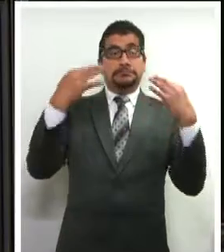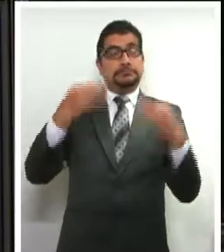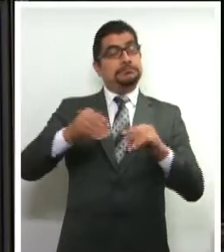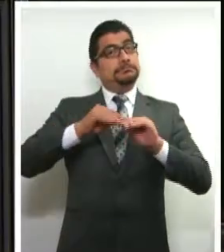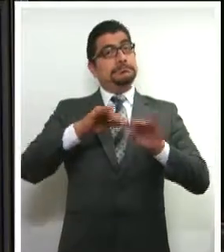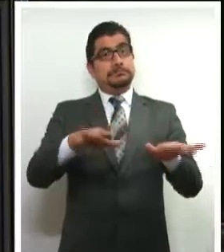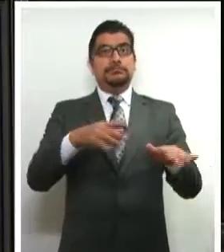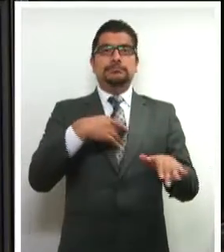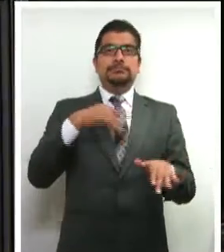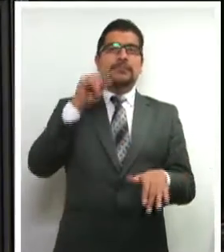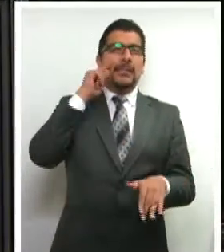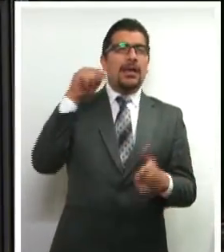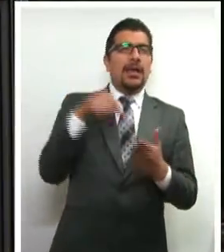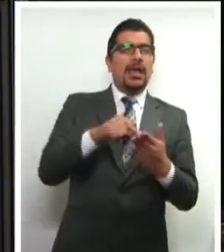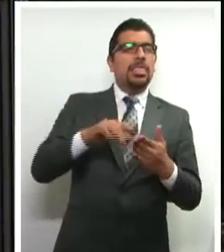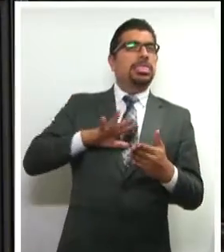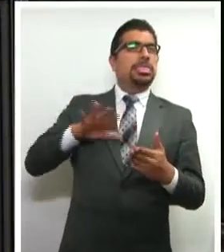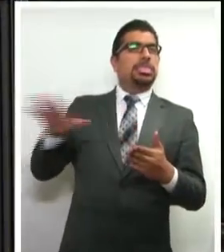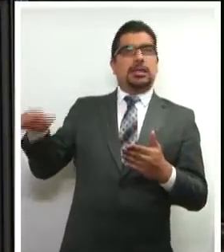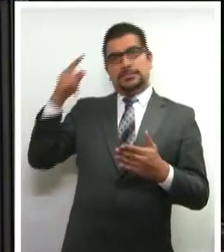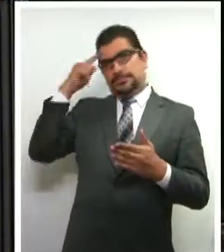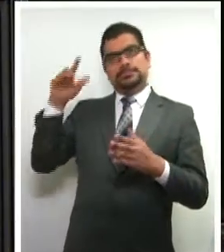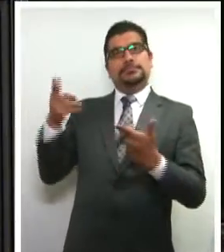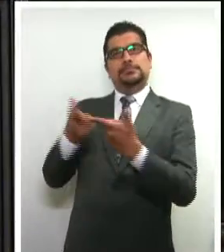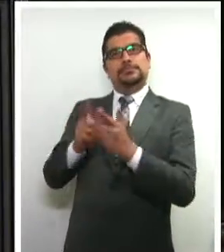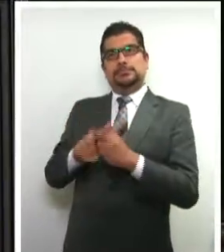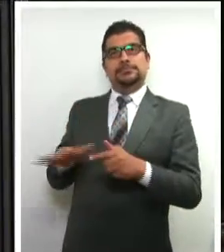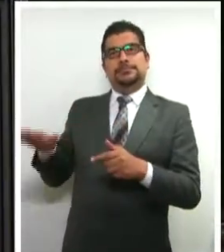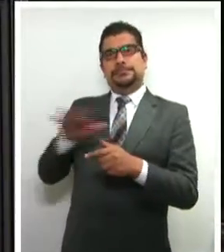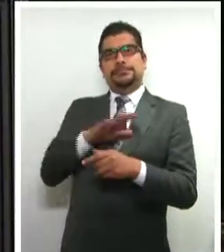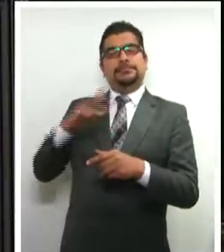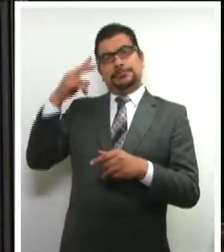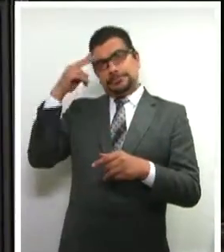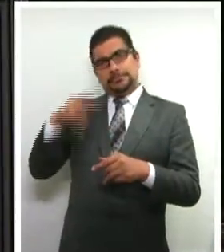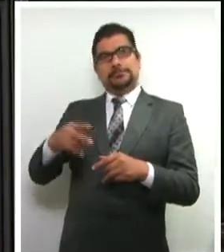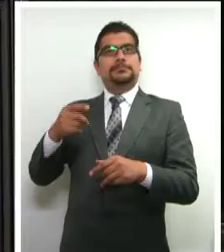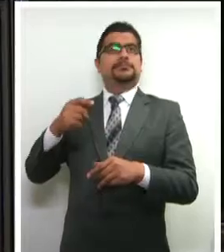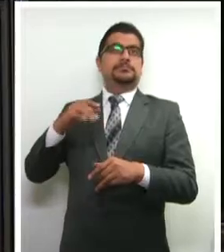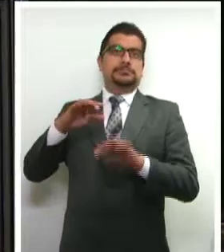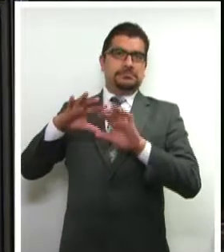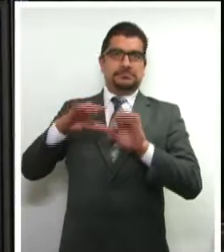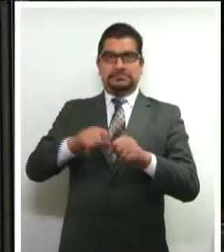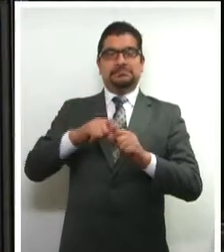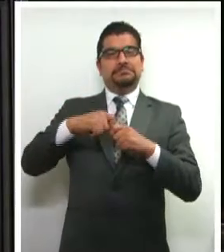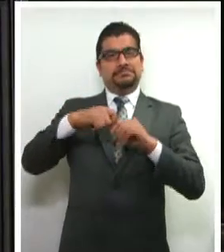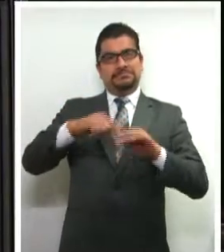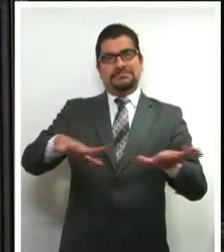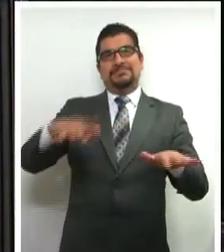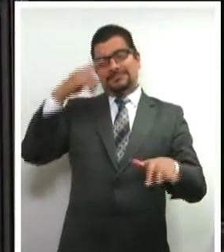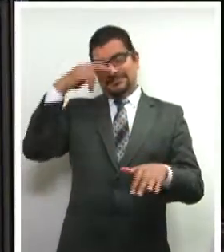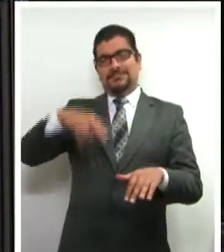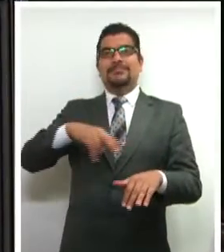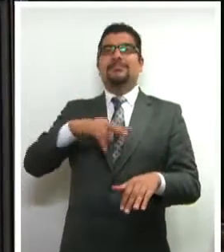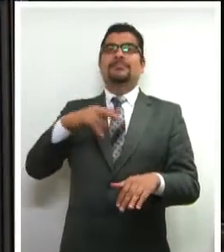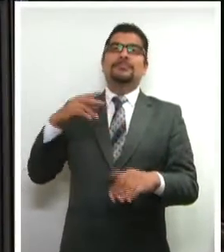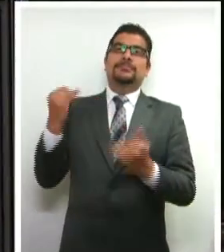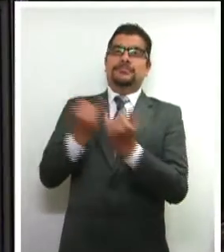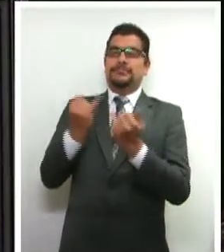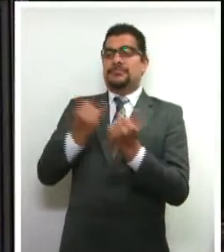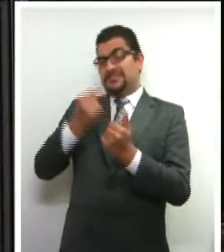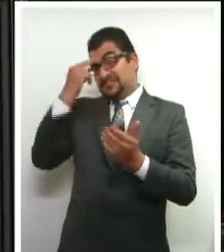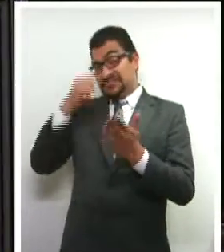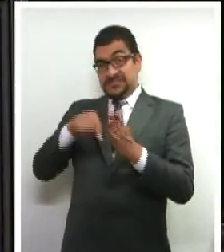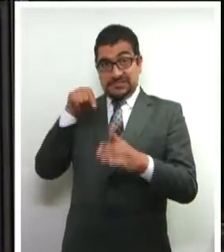ha borrado de facto la participación en el México colonial y cimentado con éxito la creencia que